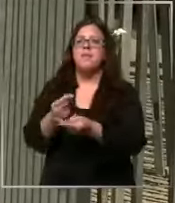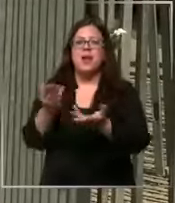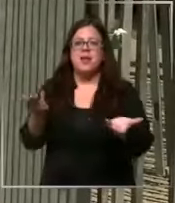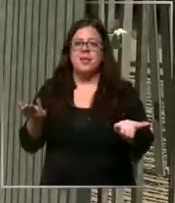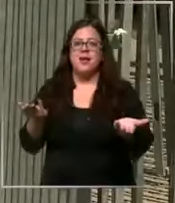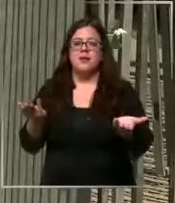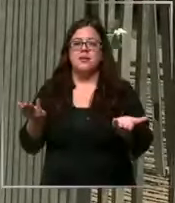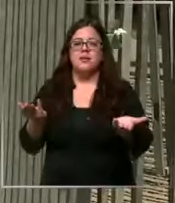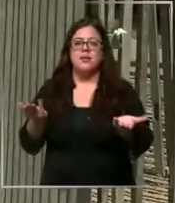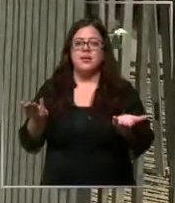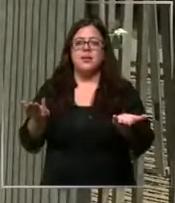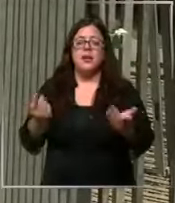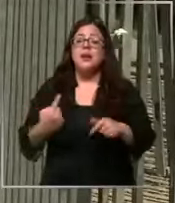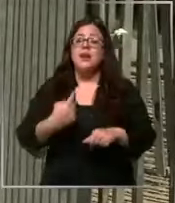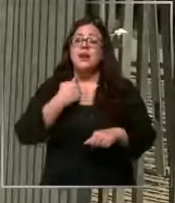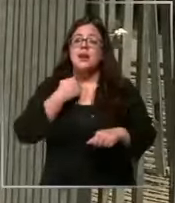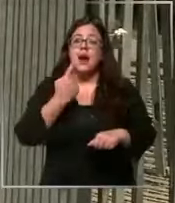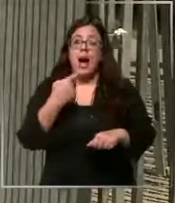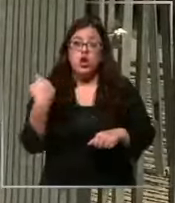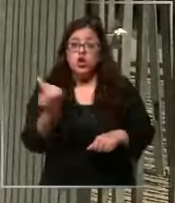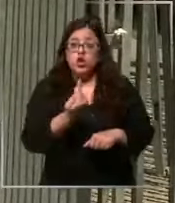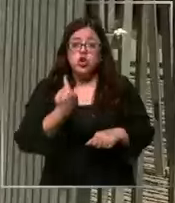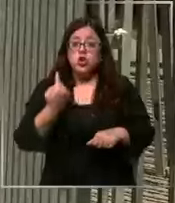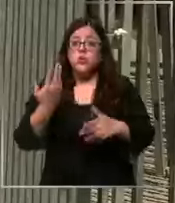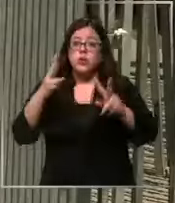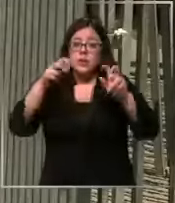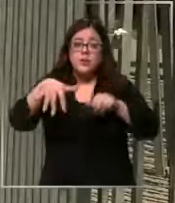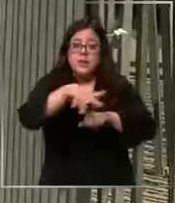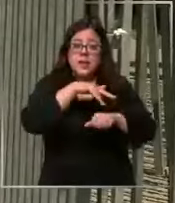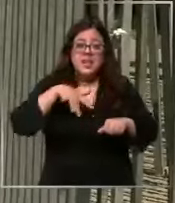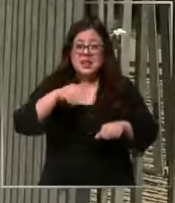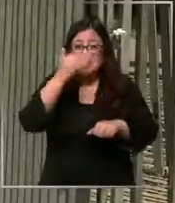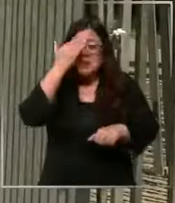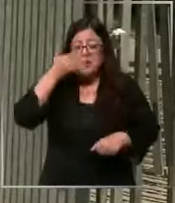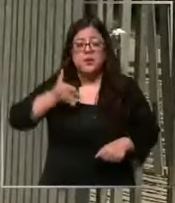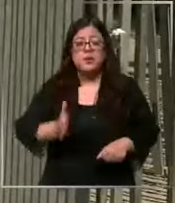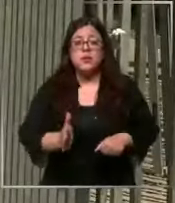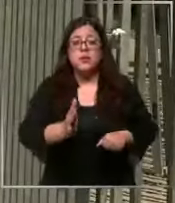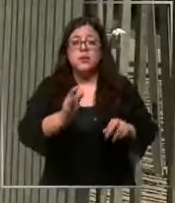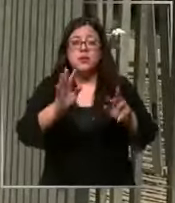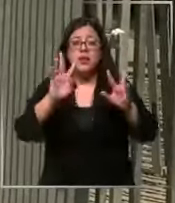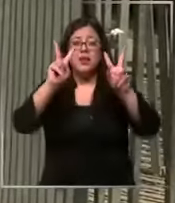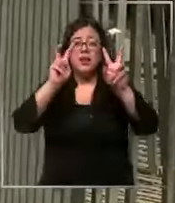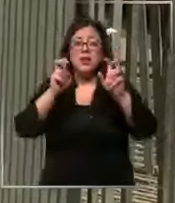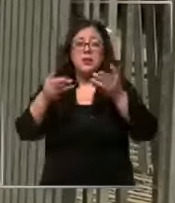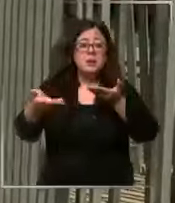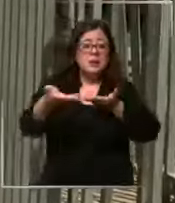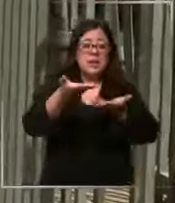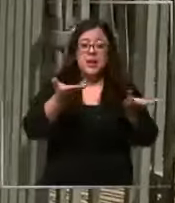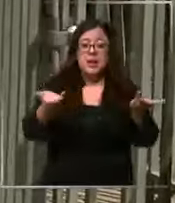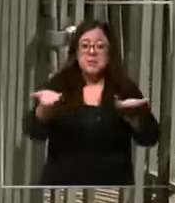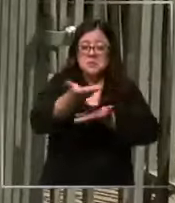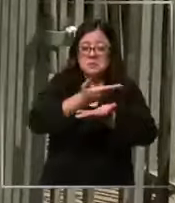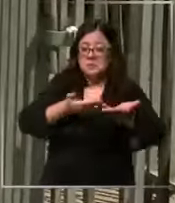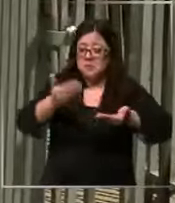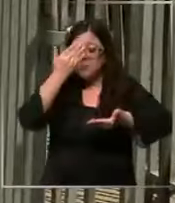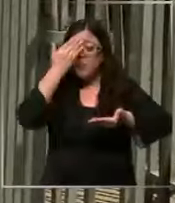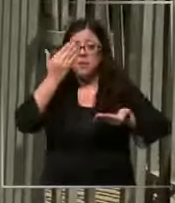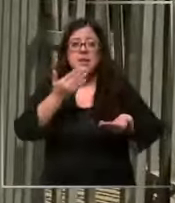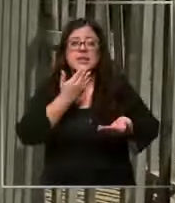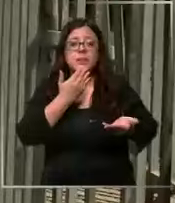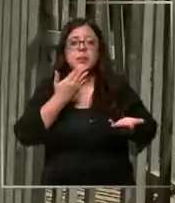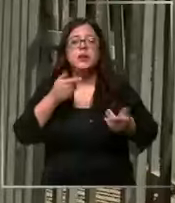le entregan, perjudicándolo a nosotros porque las malas condiciones continúan, los malos tratos también. Entonces, estos dirigentes